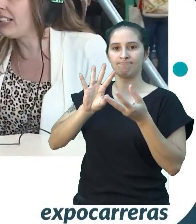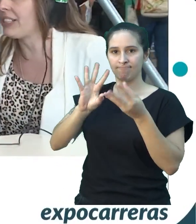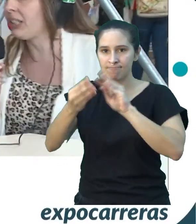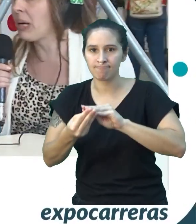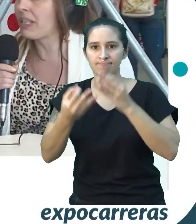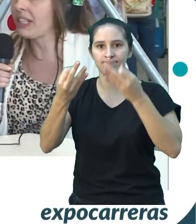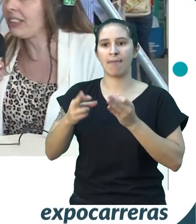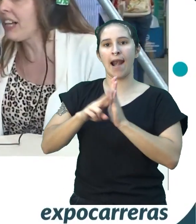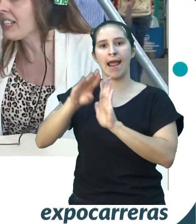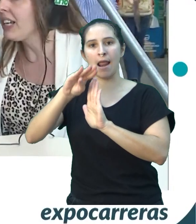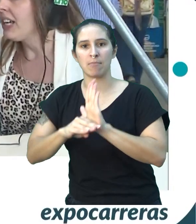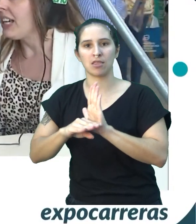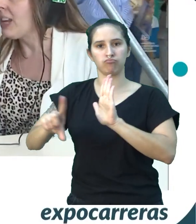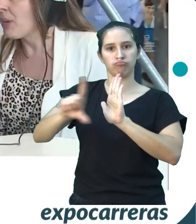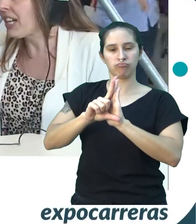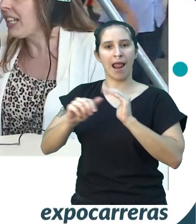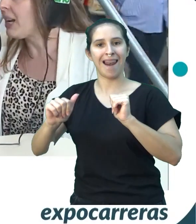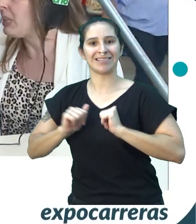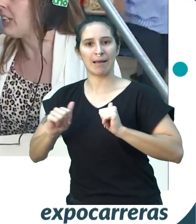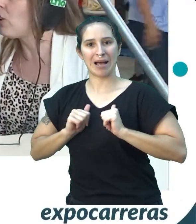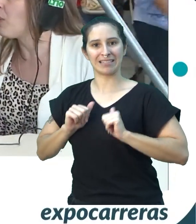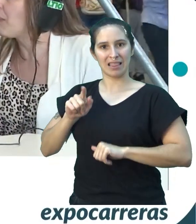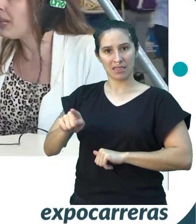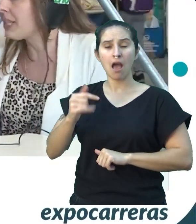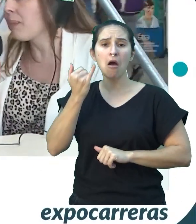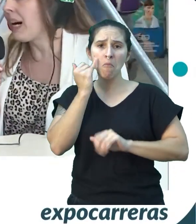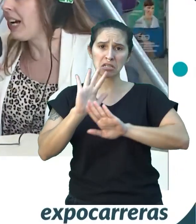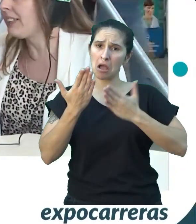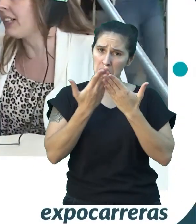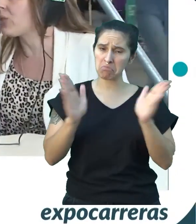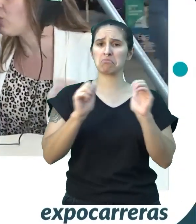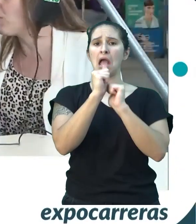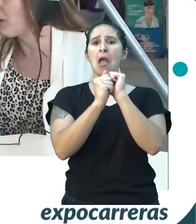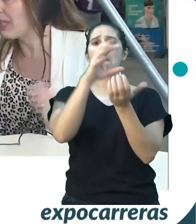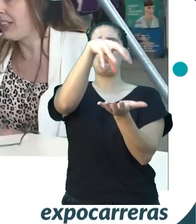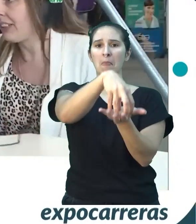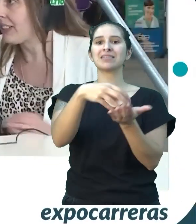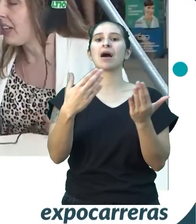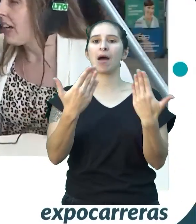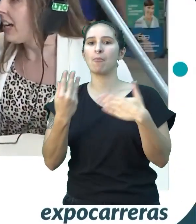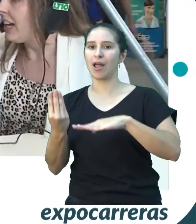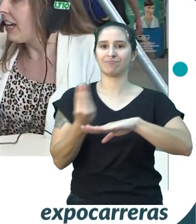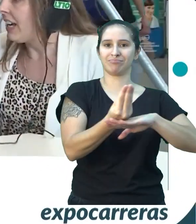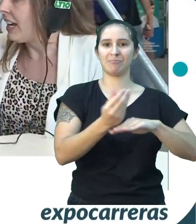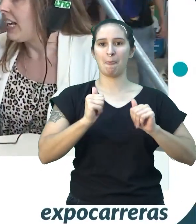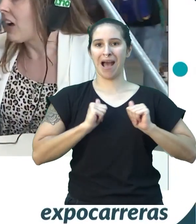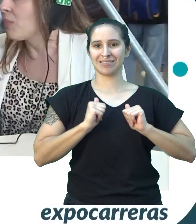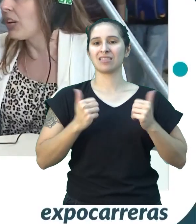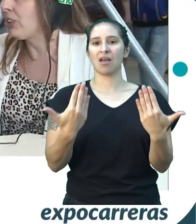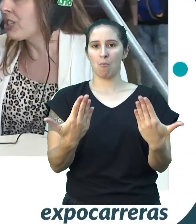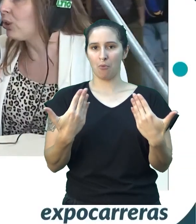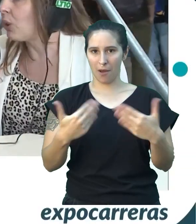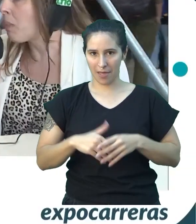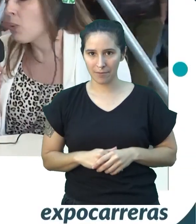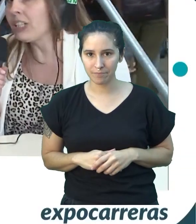legal del sistema de pasantías, y después ya quedan habilitados como empresas para tener su cupo de pasantes. Las